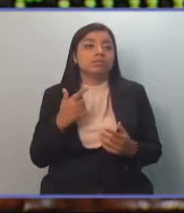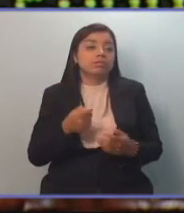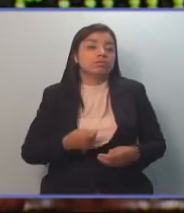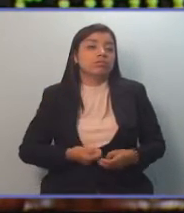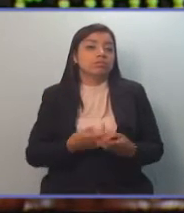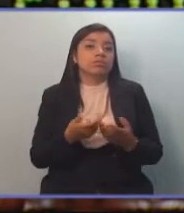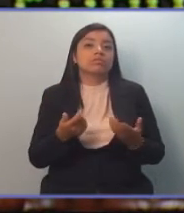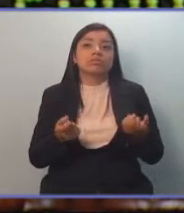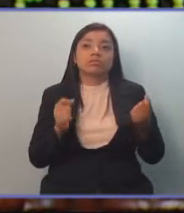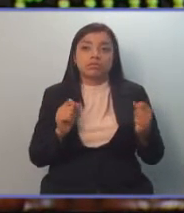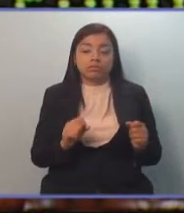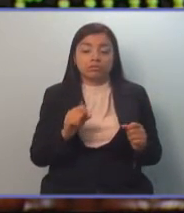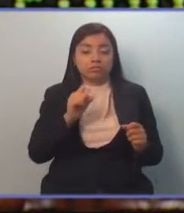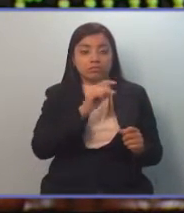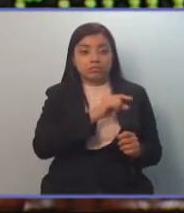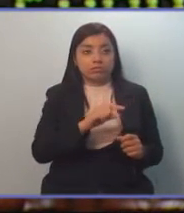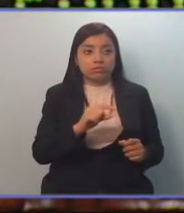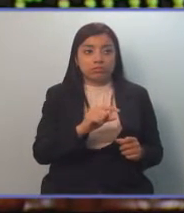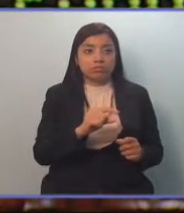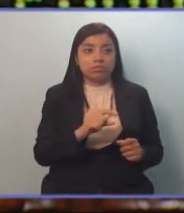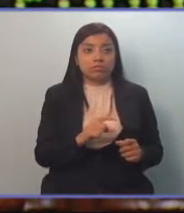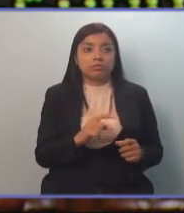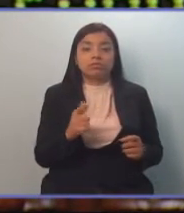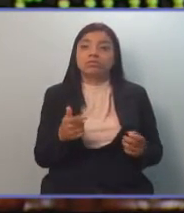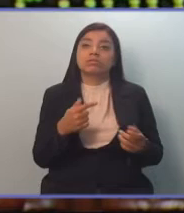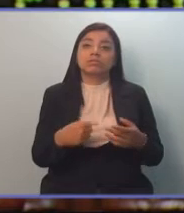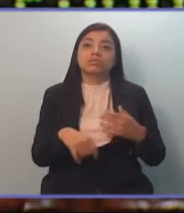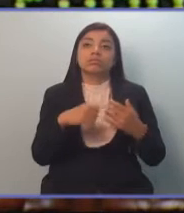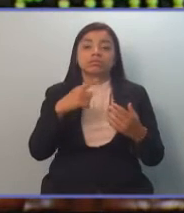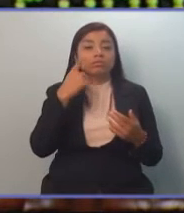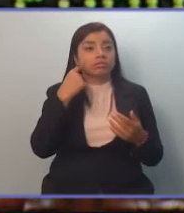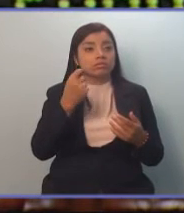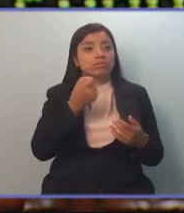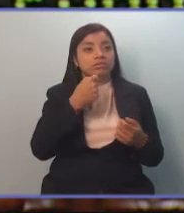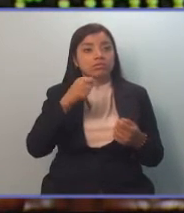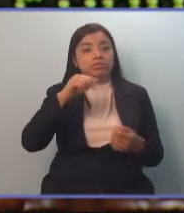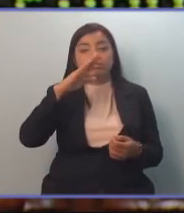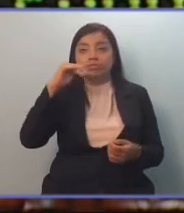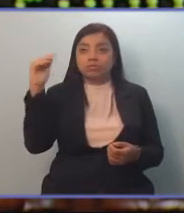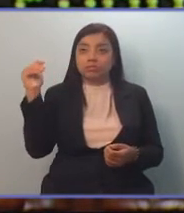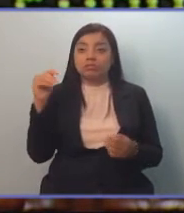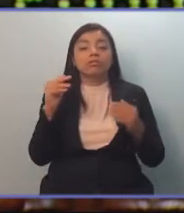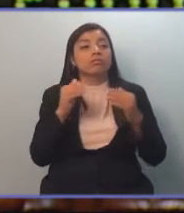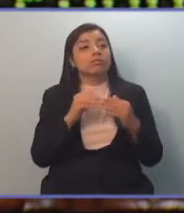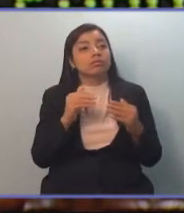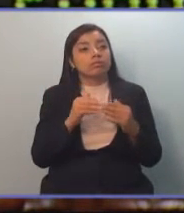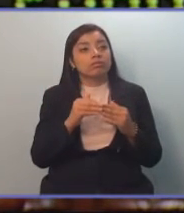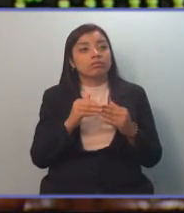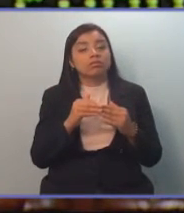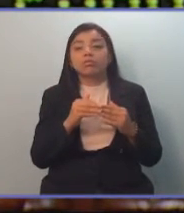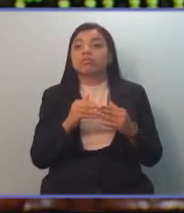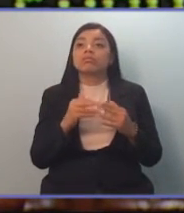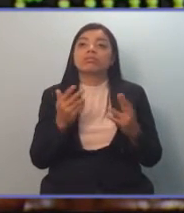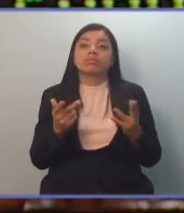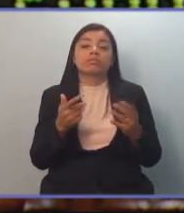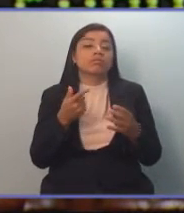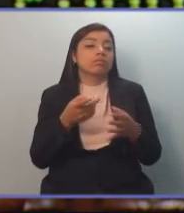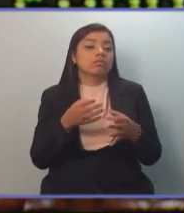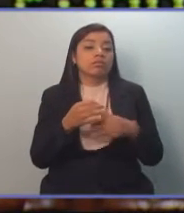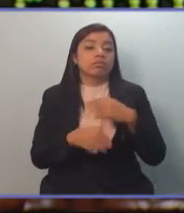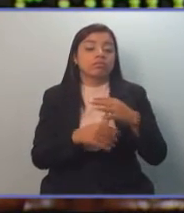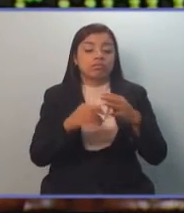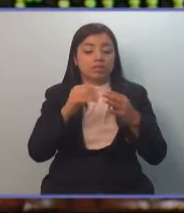sea el caso, el nombre completo, edad, domicilio, profesión u oficio, nacionalidad y residencia actual, cuyo